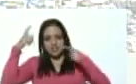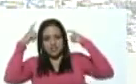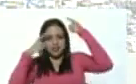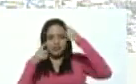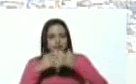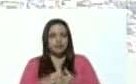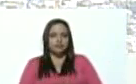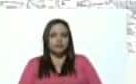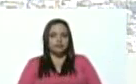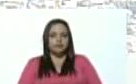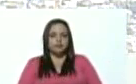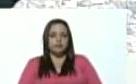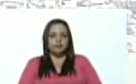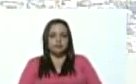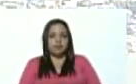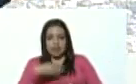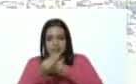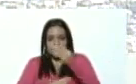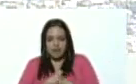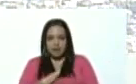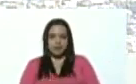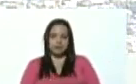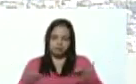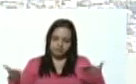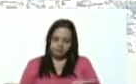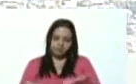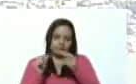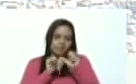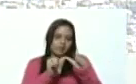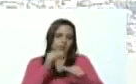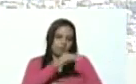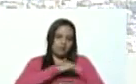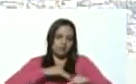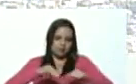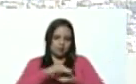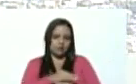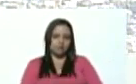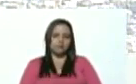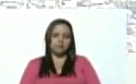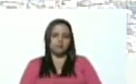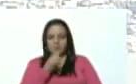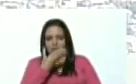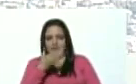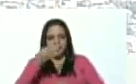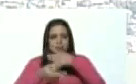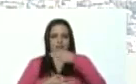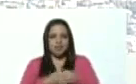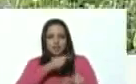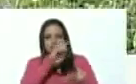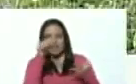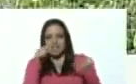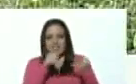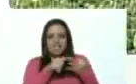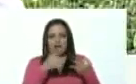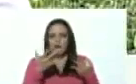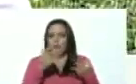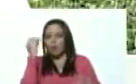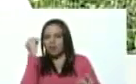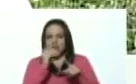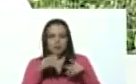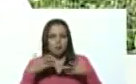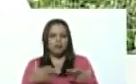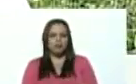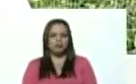Frea. Cúmplase, pues. Continúe, ministro. Va bien. Tercera vértice. El tercero tiene que ver